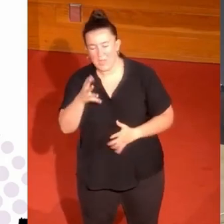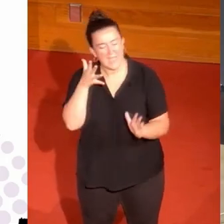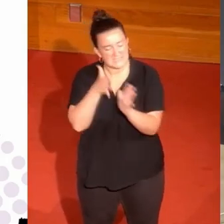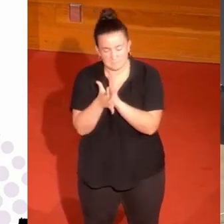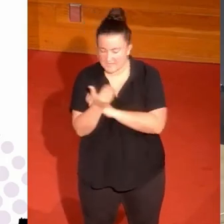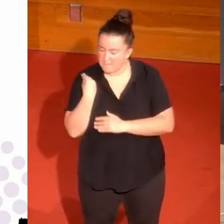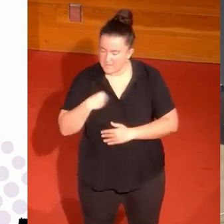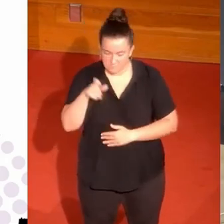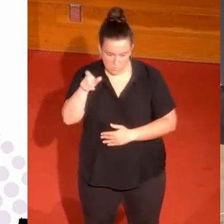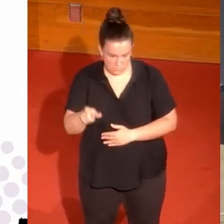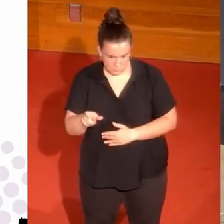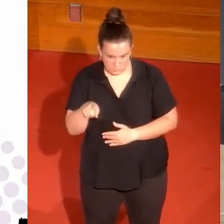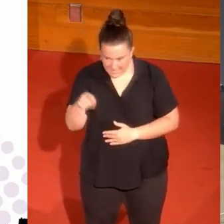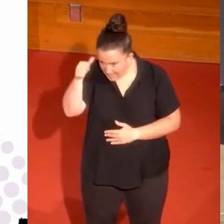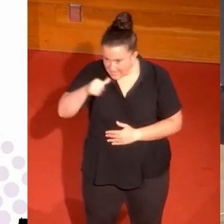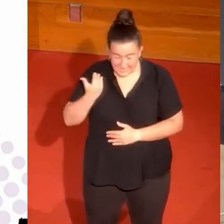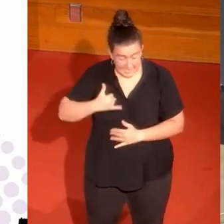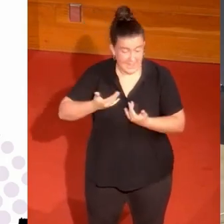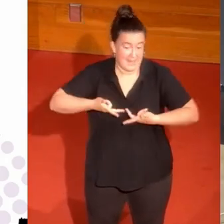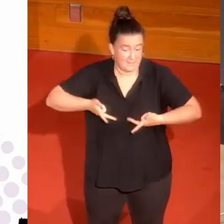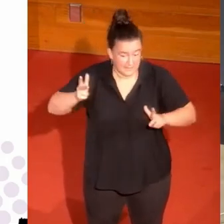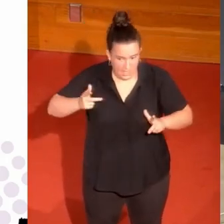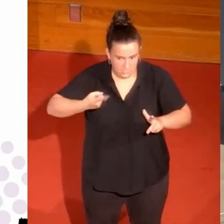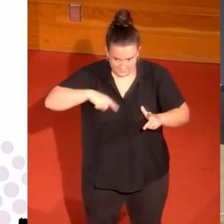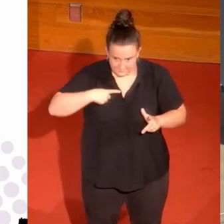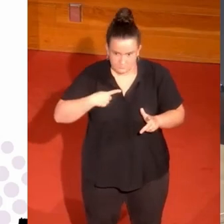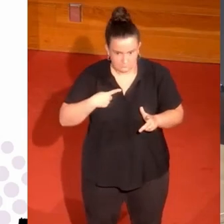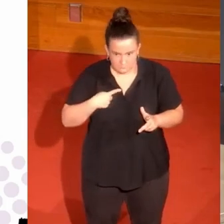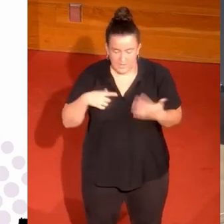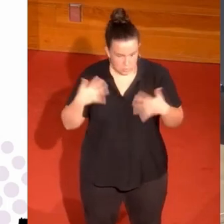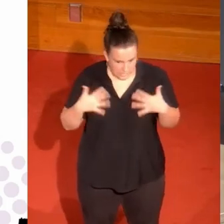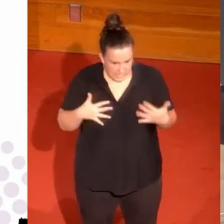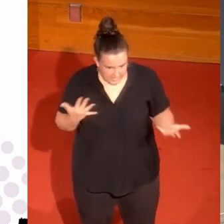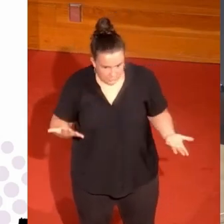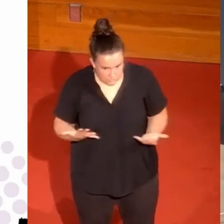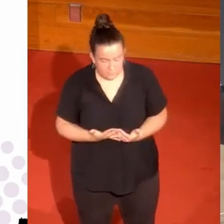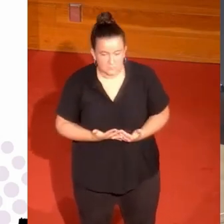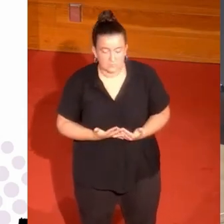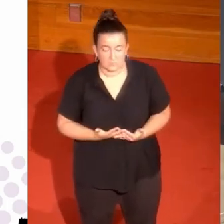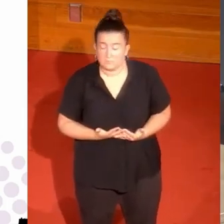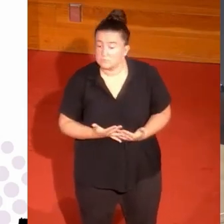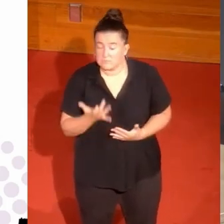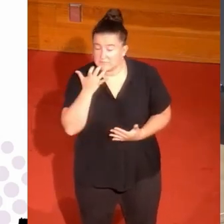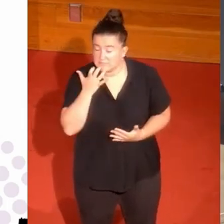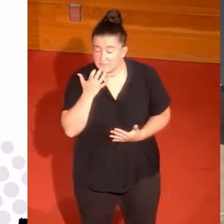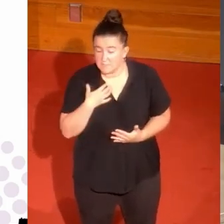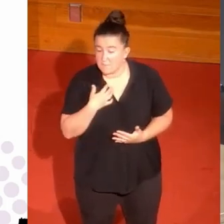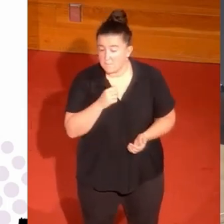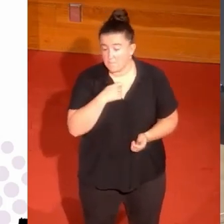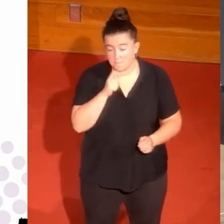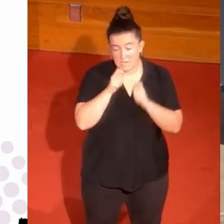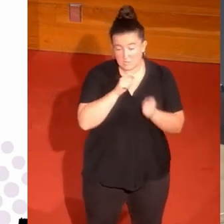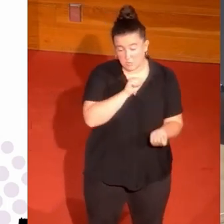ya está en libertad cosa que celebramos eh nosotros mientras haya un periodista preso tenemos que defender esos